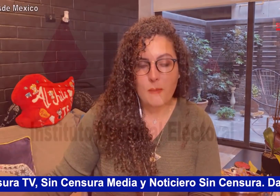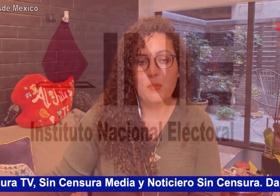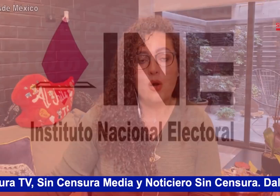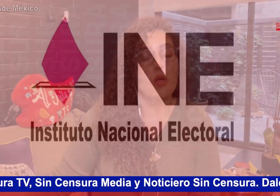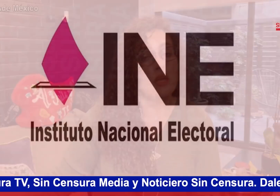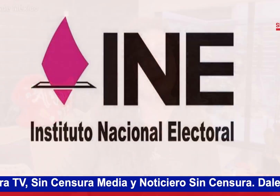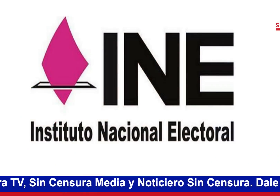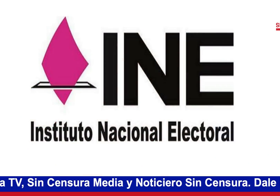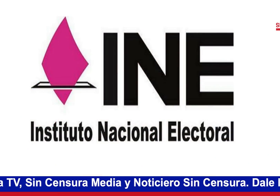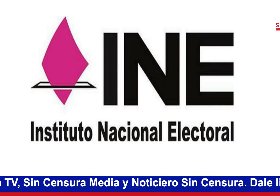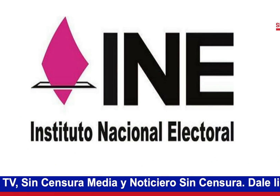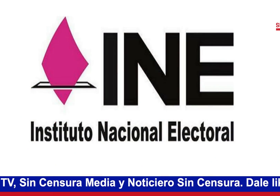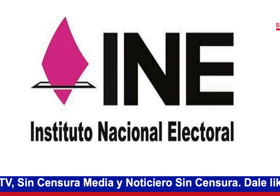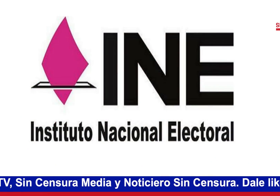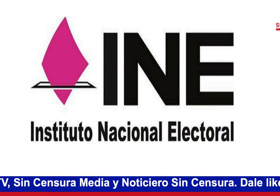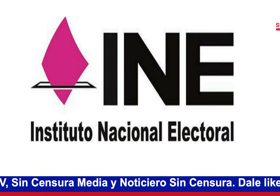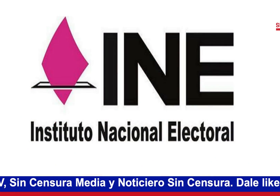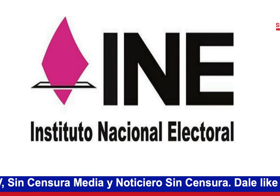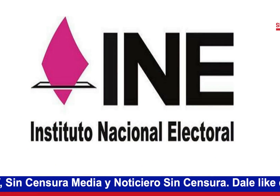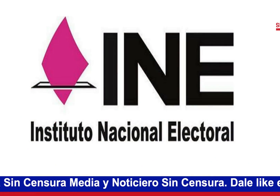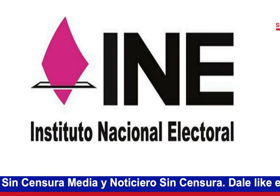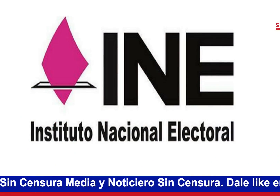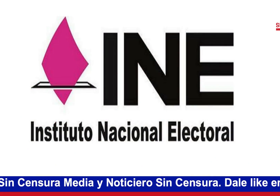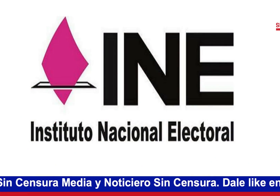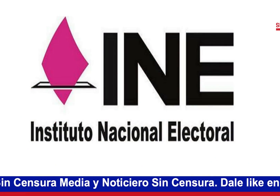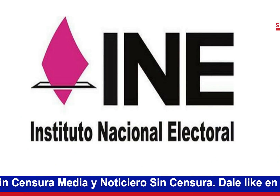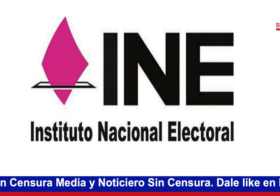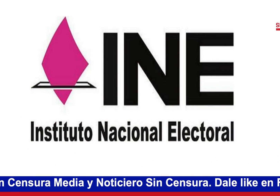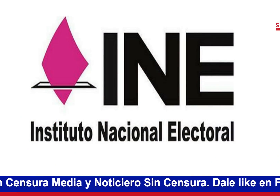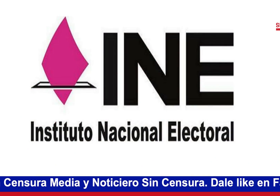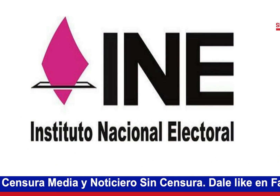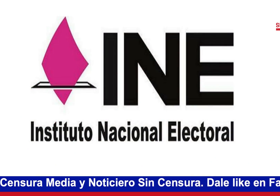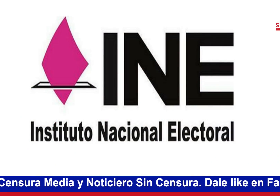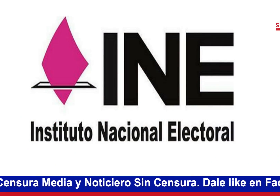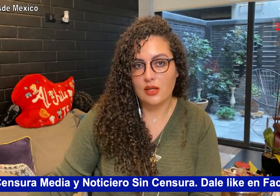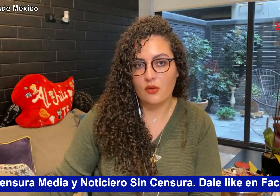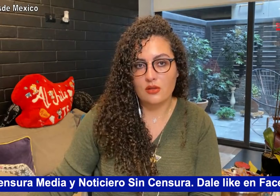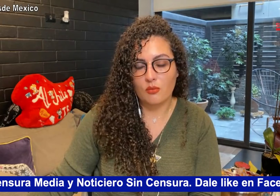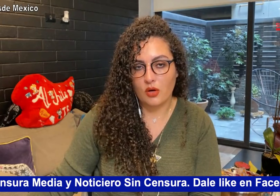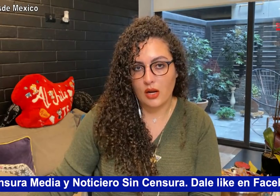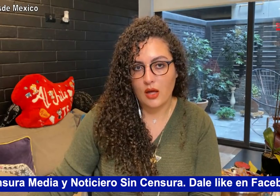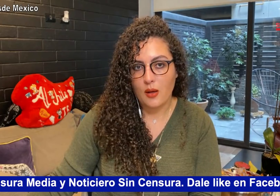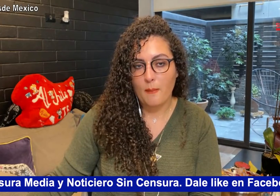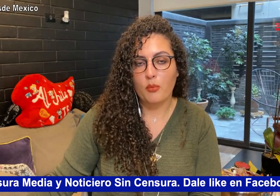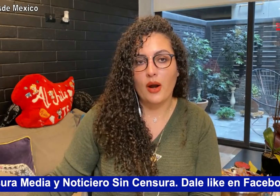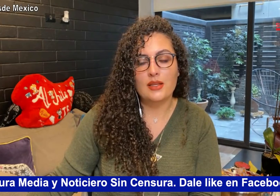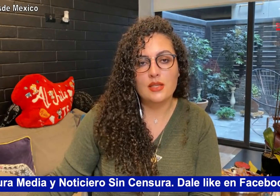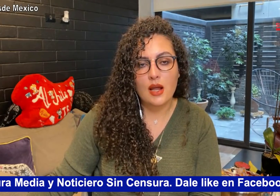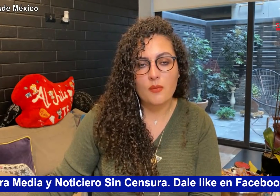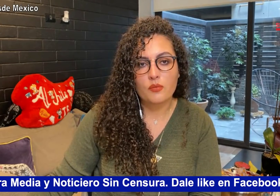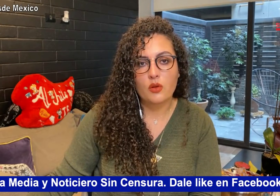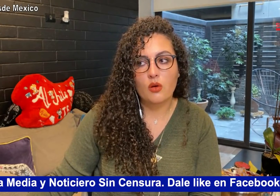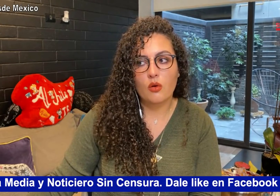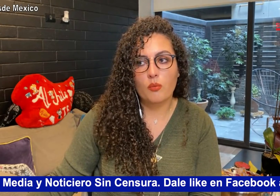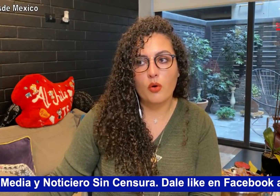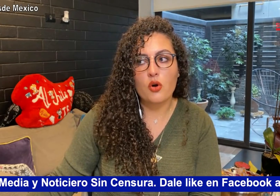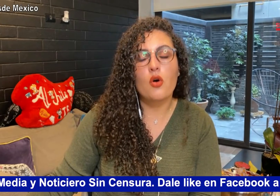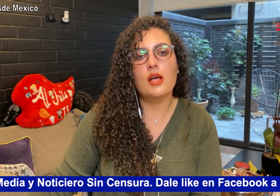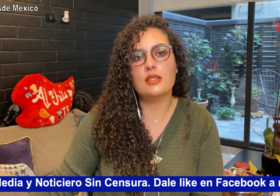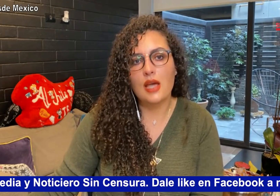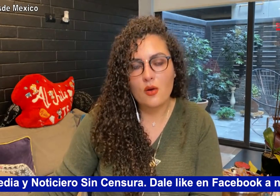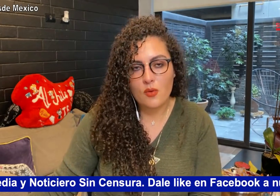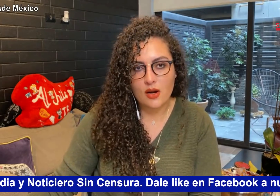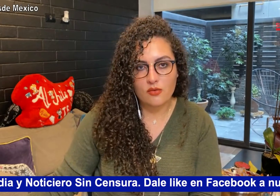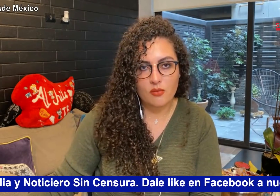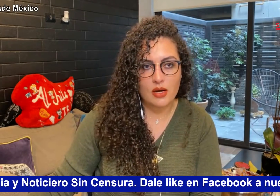momento. Pero incluso así, mis amigos, se ha cuestionado a los legisladores de Morena por por